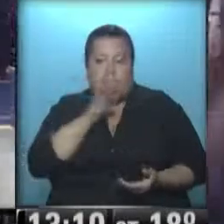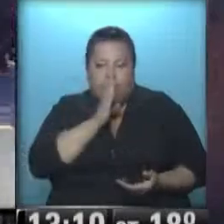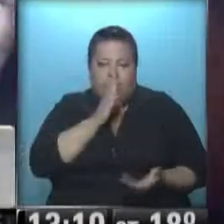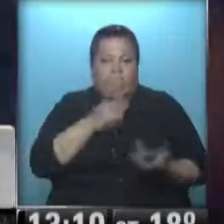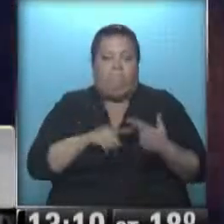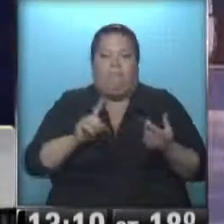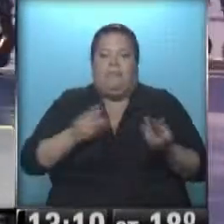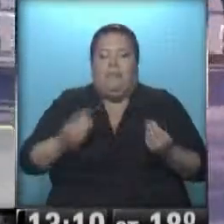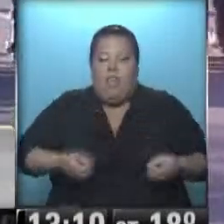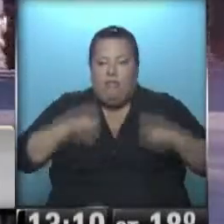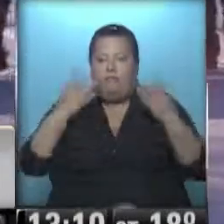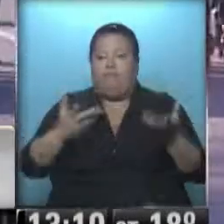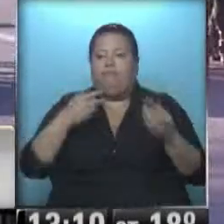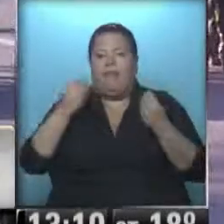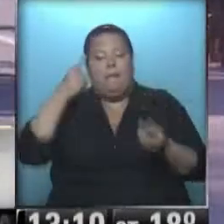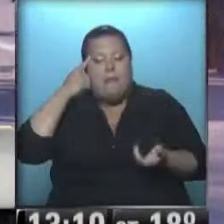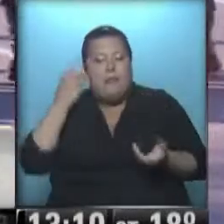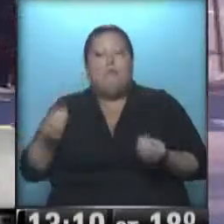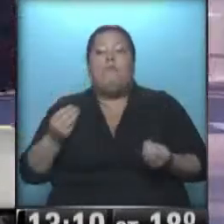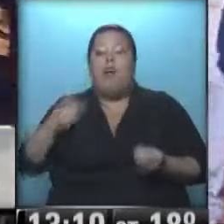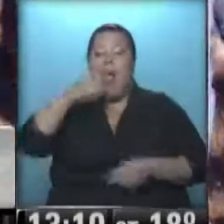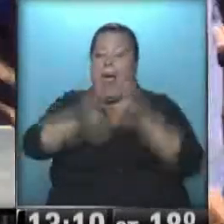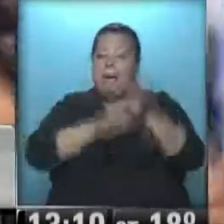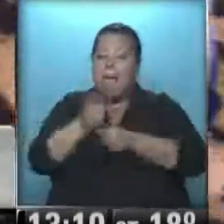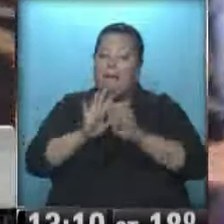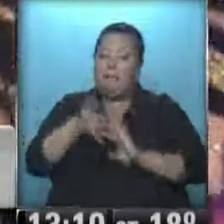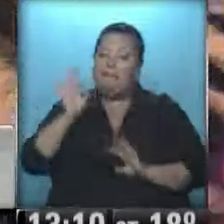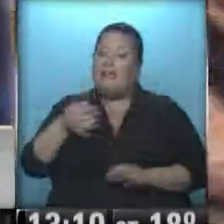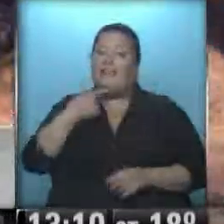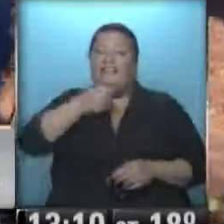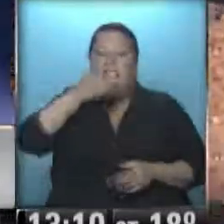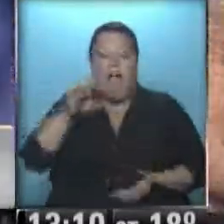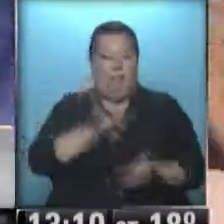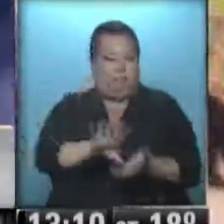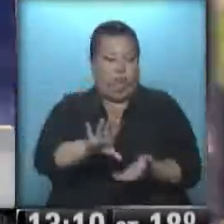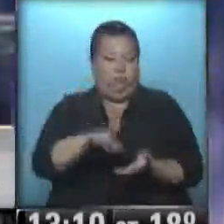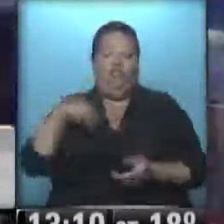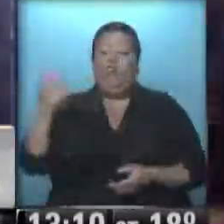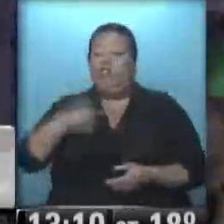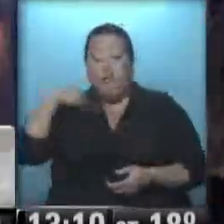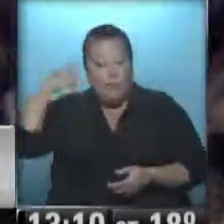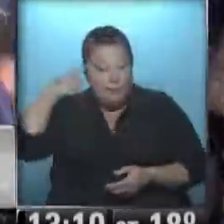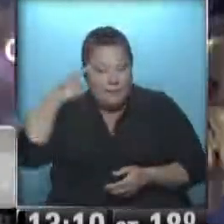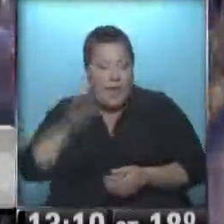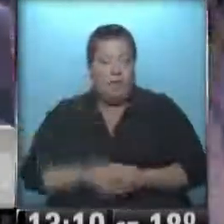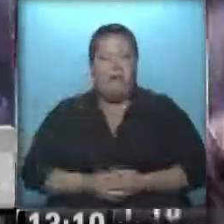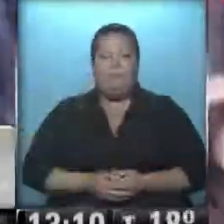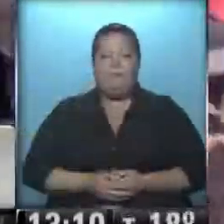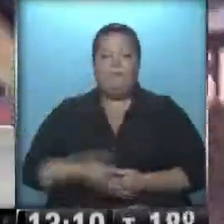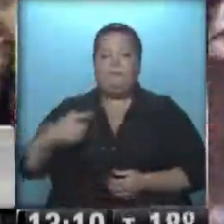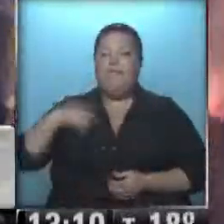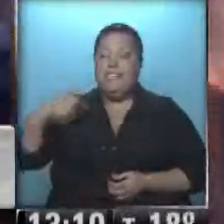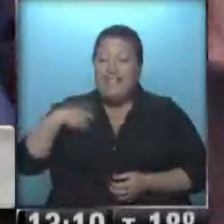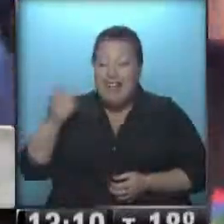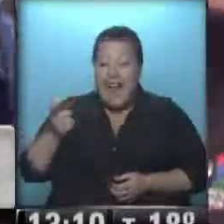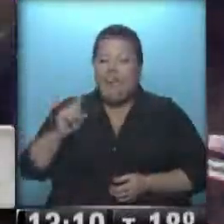miedo de expresar lo que piensan, porque la empresa saben que si hablan los echan. Nosotros creemos que el sindicato